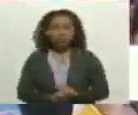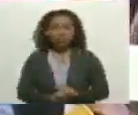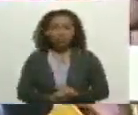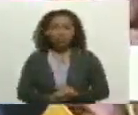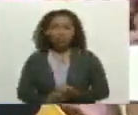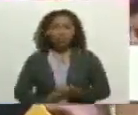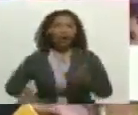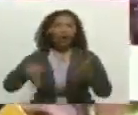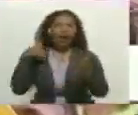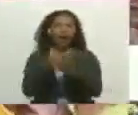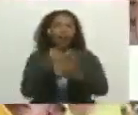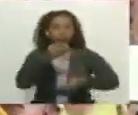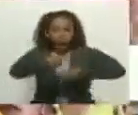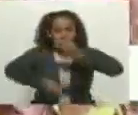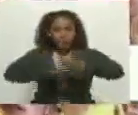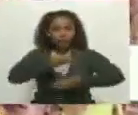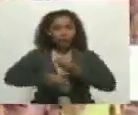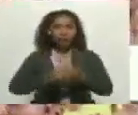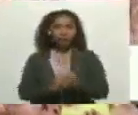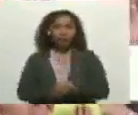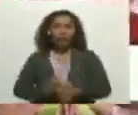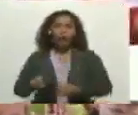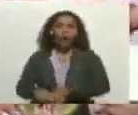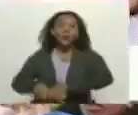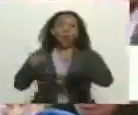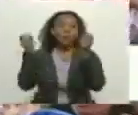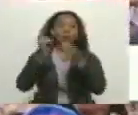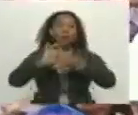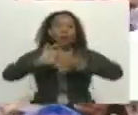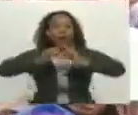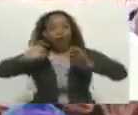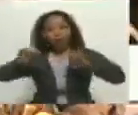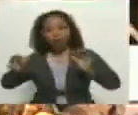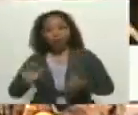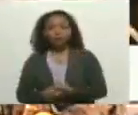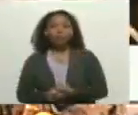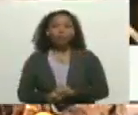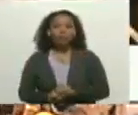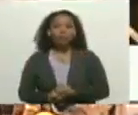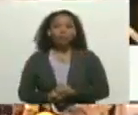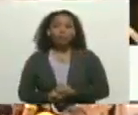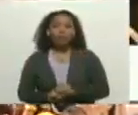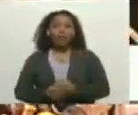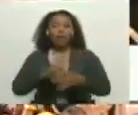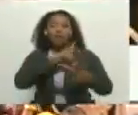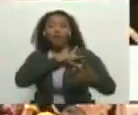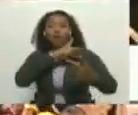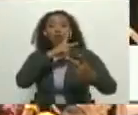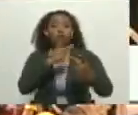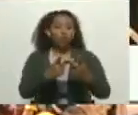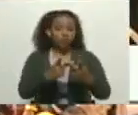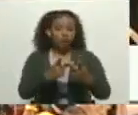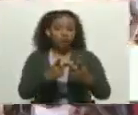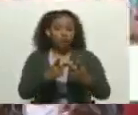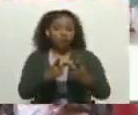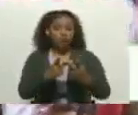Hasta lograr romper las cadenas. Que por voluntad de